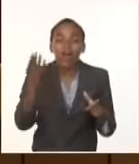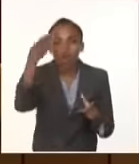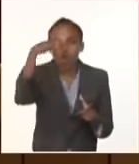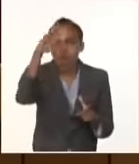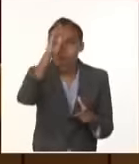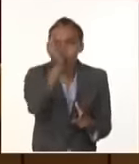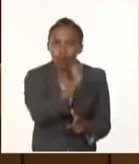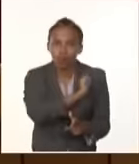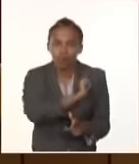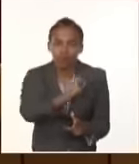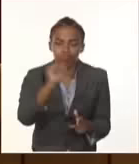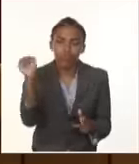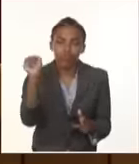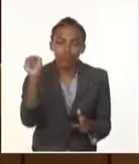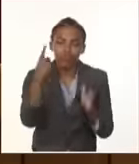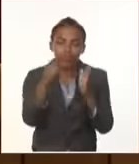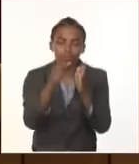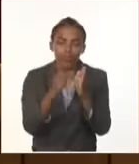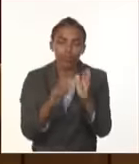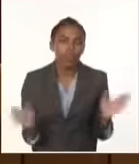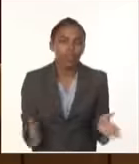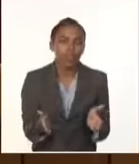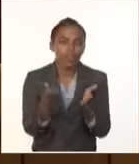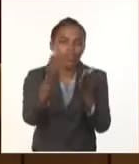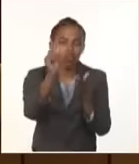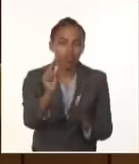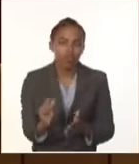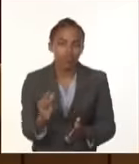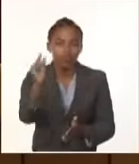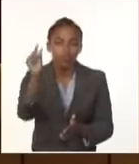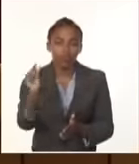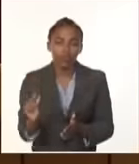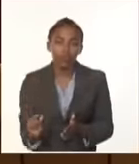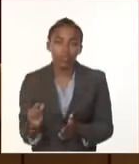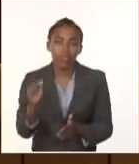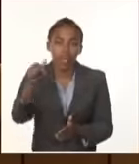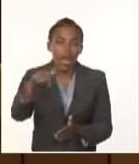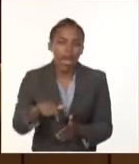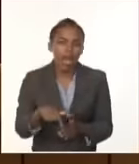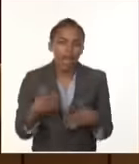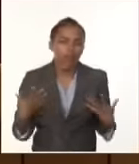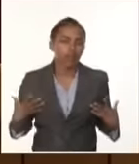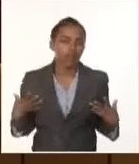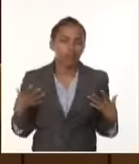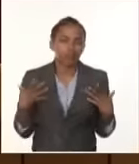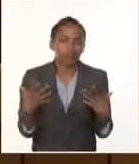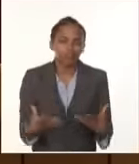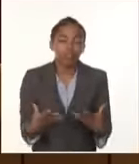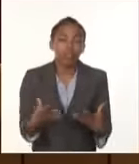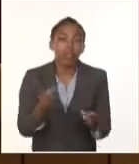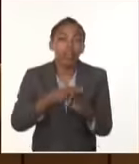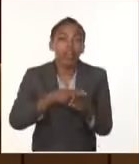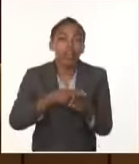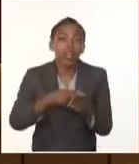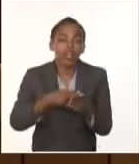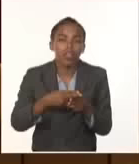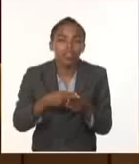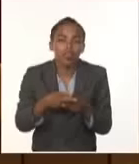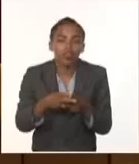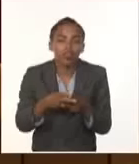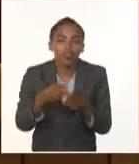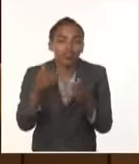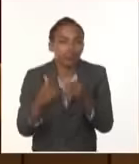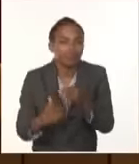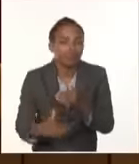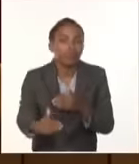mejores indicadores de desarrollo humano. Están aquí para demostrar lo que la propia historia dejó sentado, que